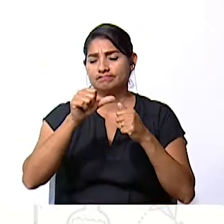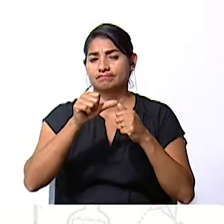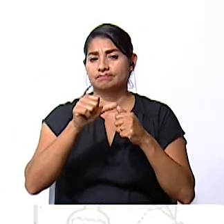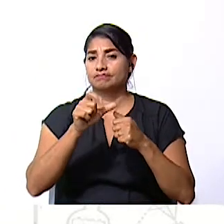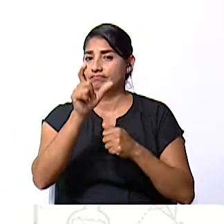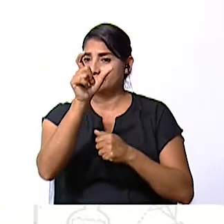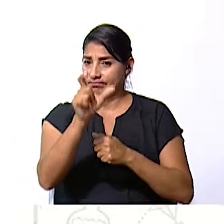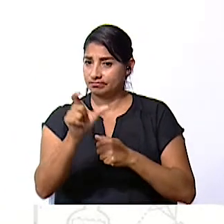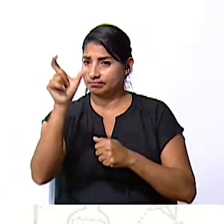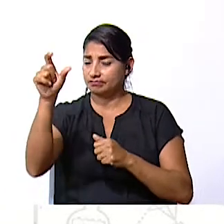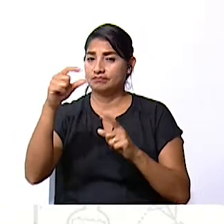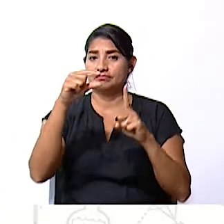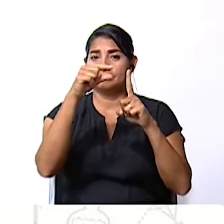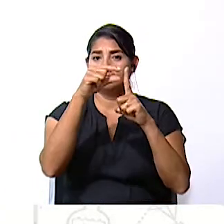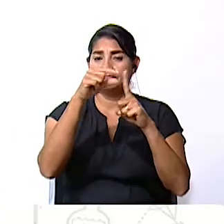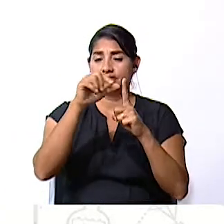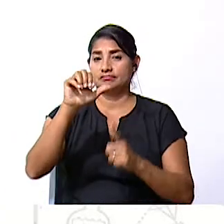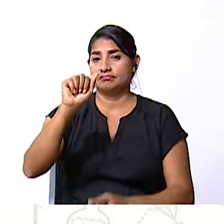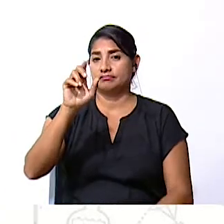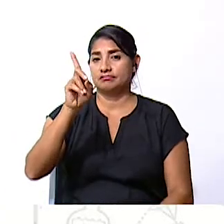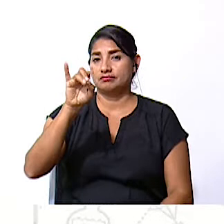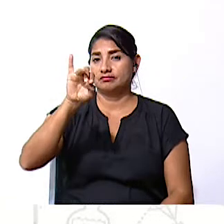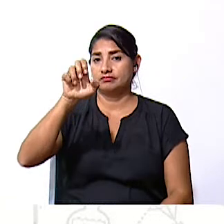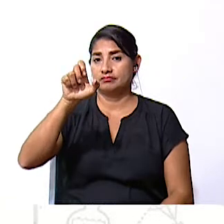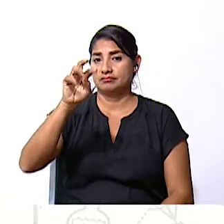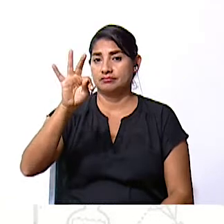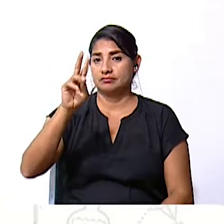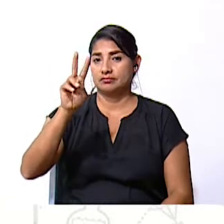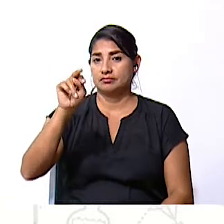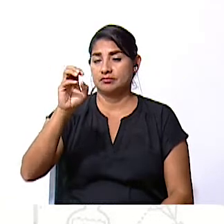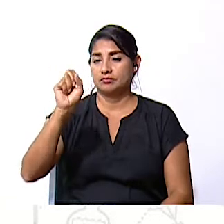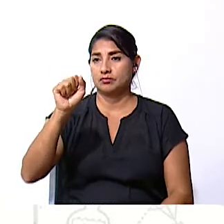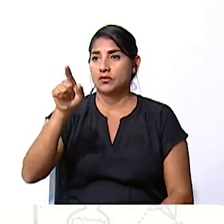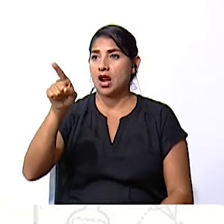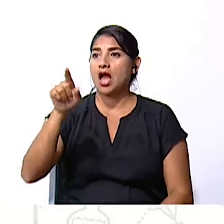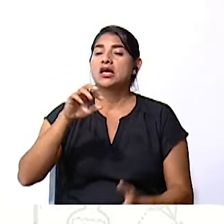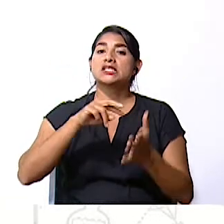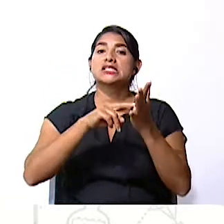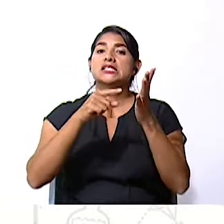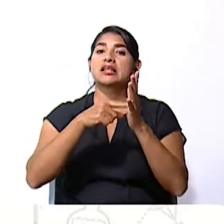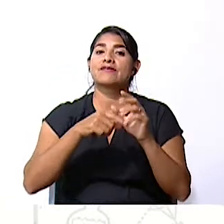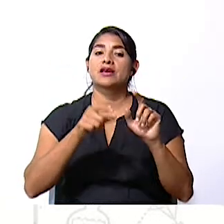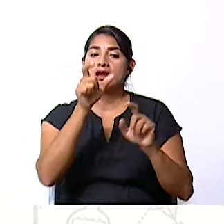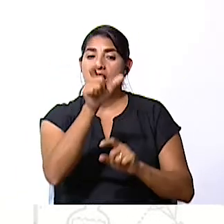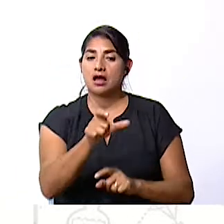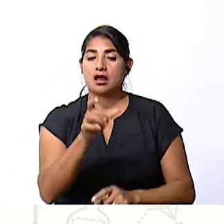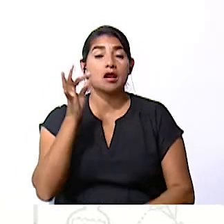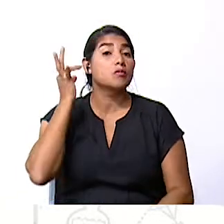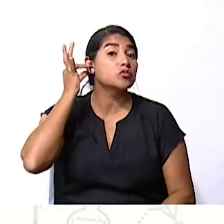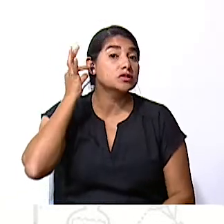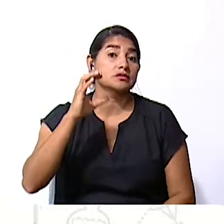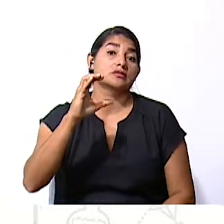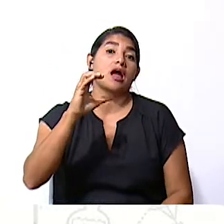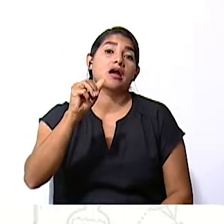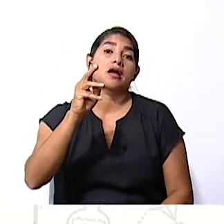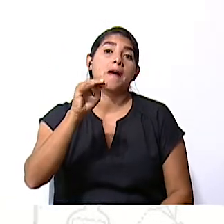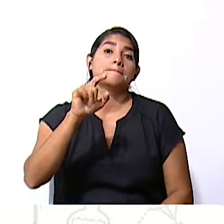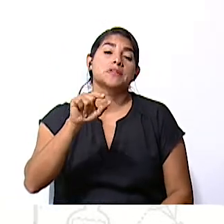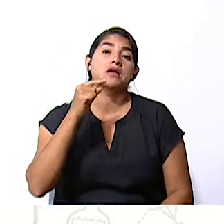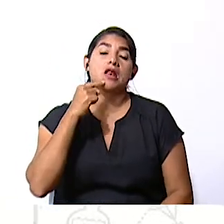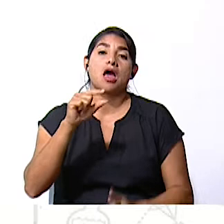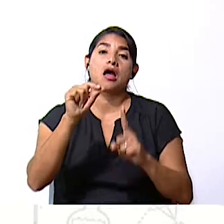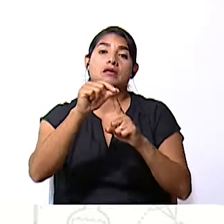que son conocidos como adjetivos. Camila es el sustantivo en la oración y se escribe